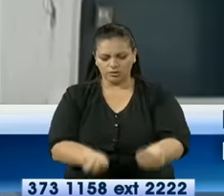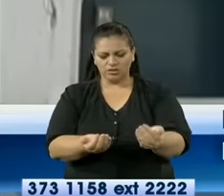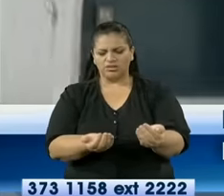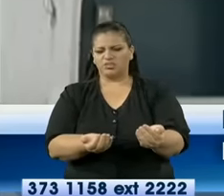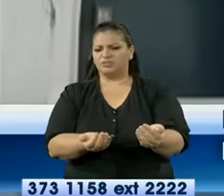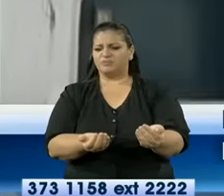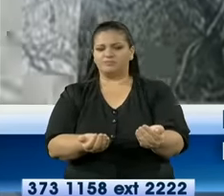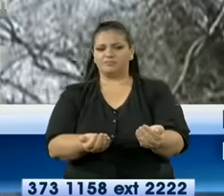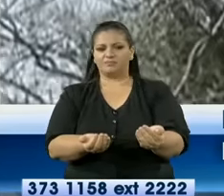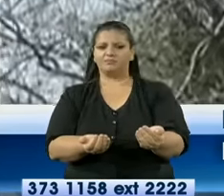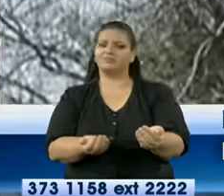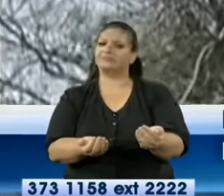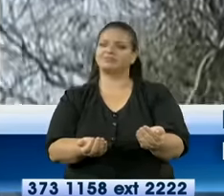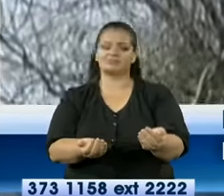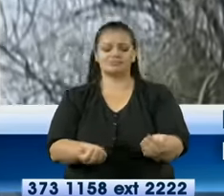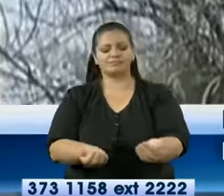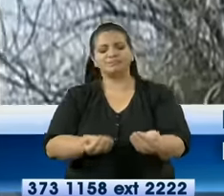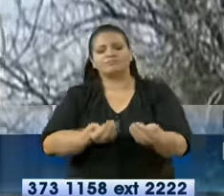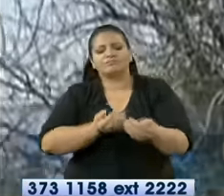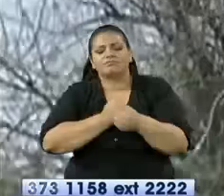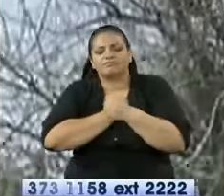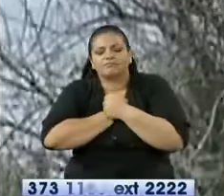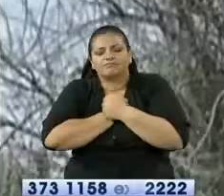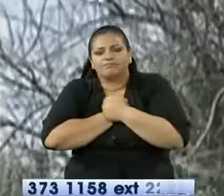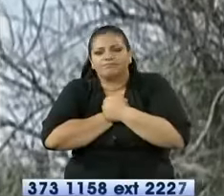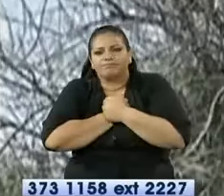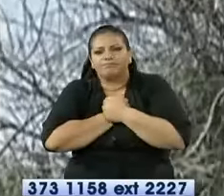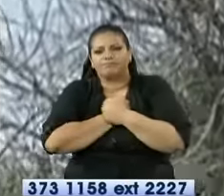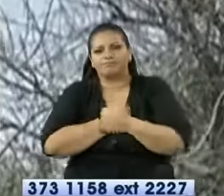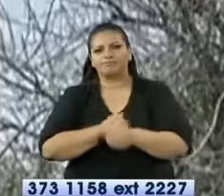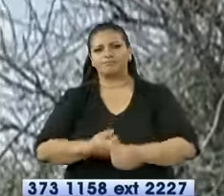Juan Bustamante, informó Jorge Escobar.